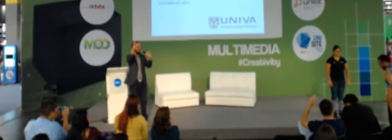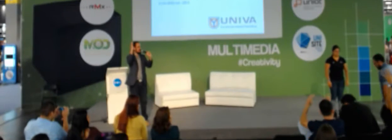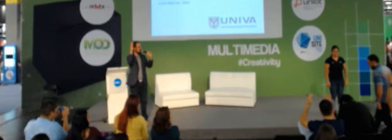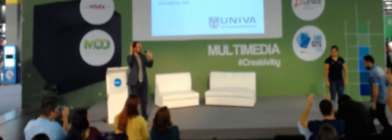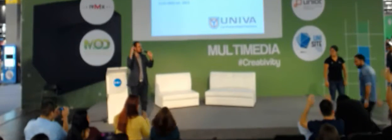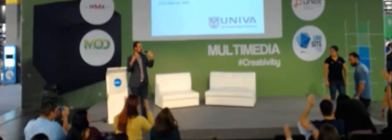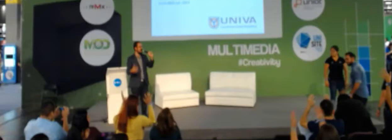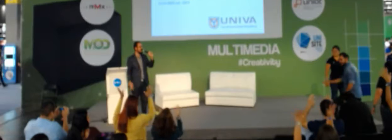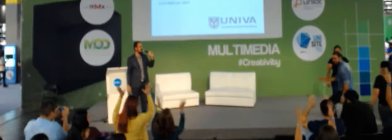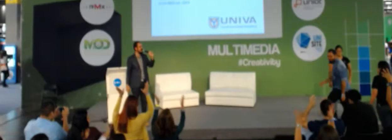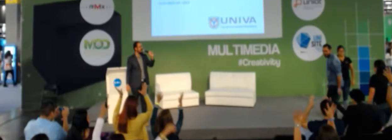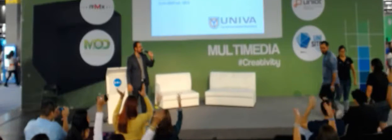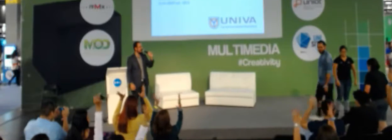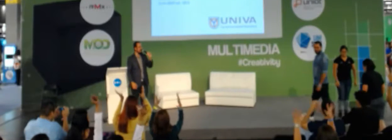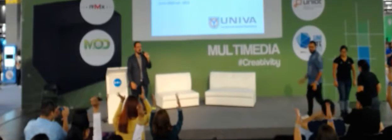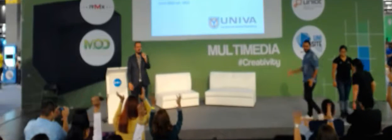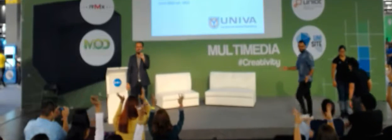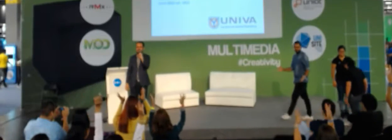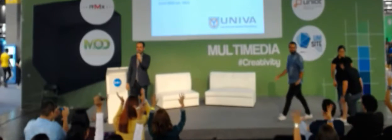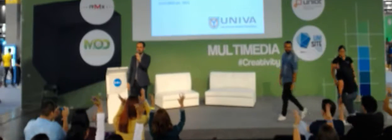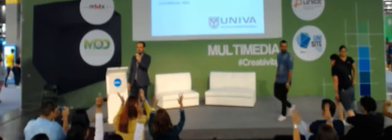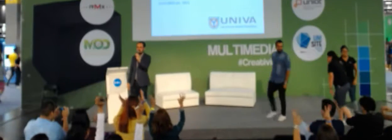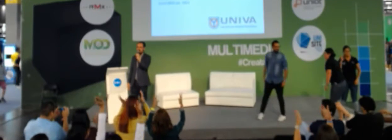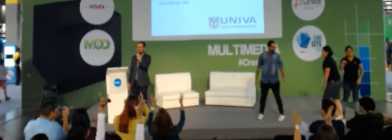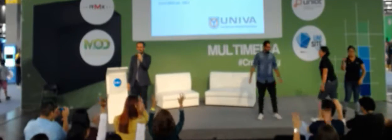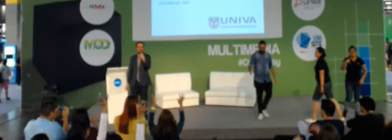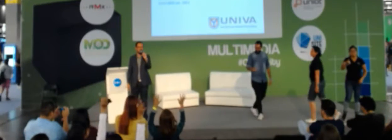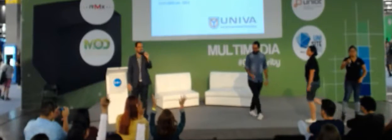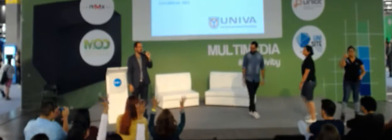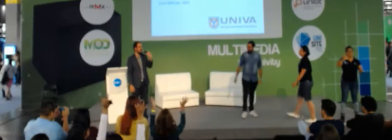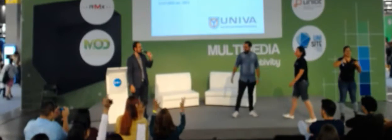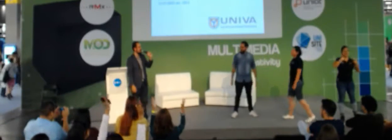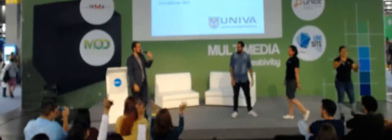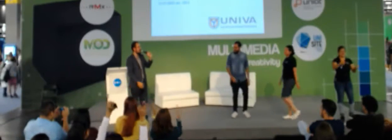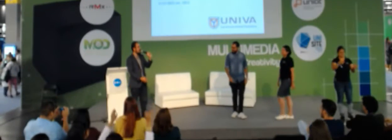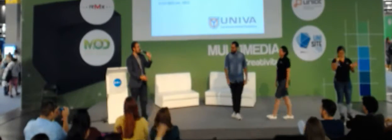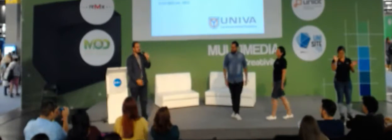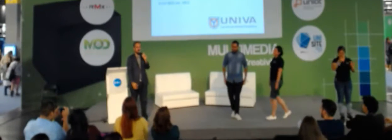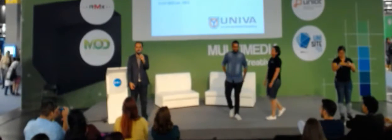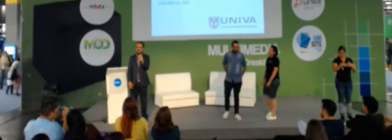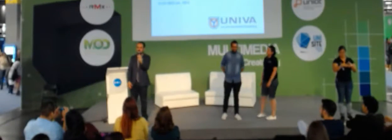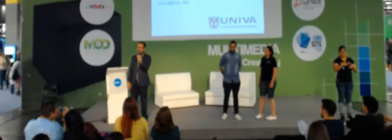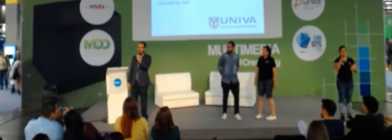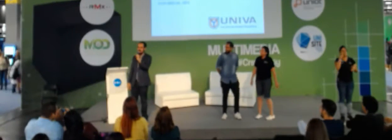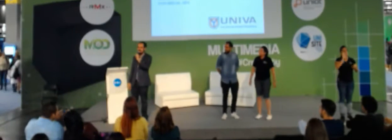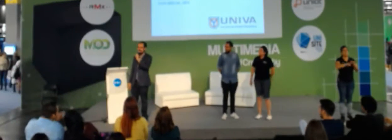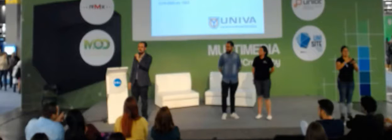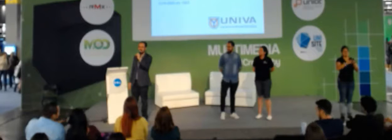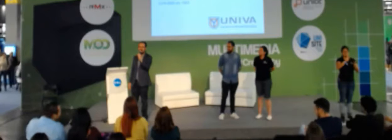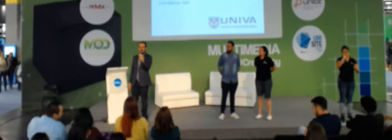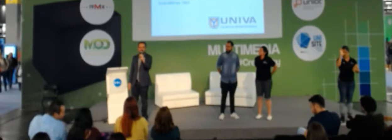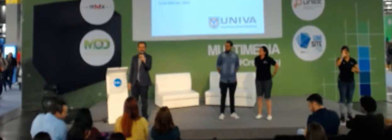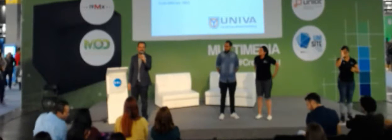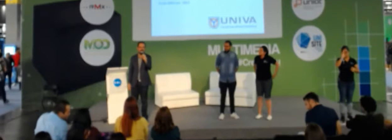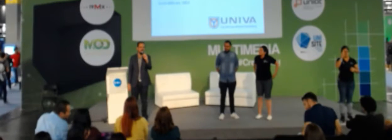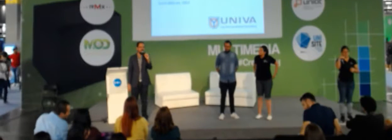Les damos un fuerte aplauso. Ellos son la primera generación, parte de la primera generación bilingüe bicultural de la Universidad de Guadalajara.